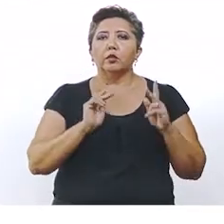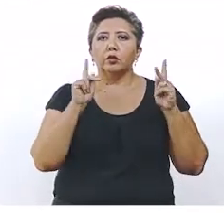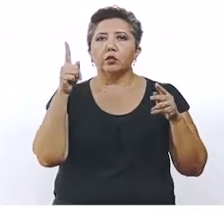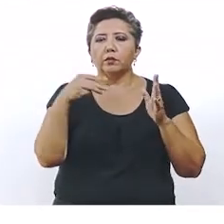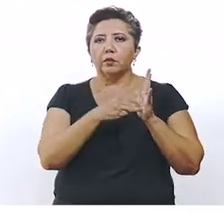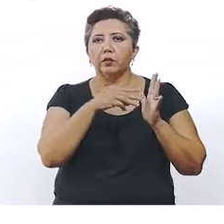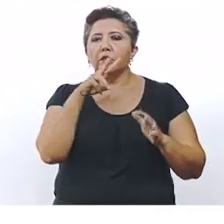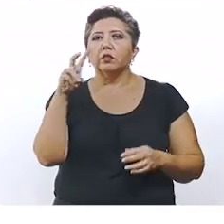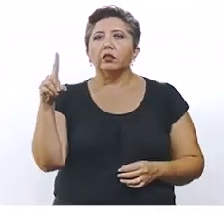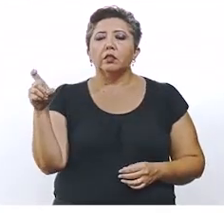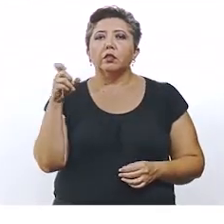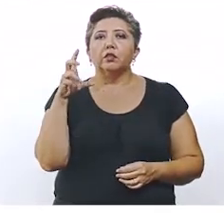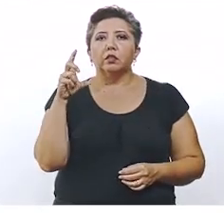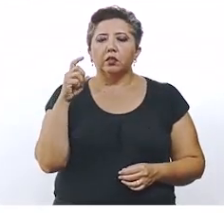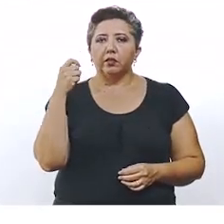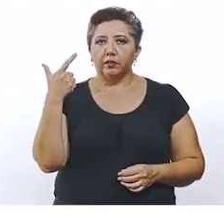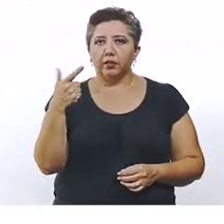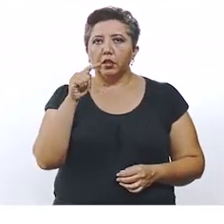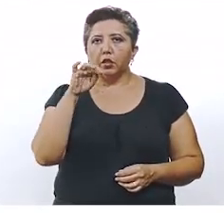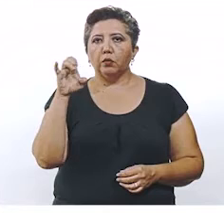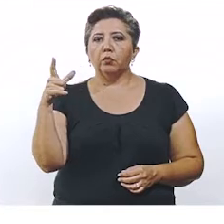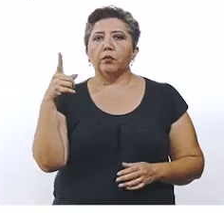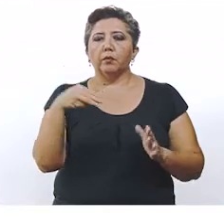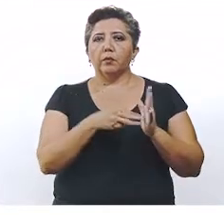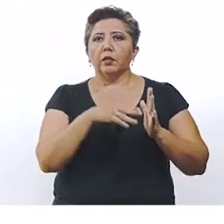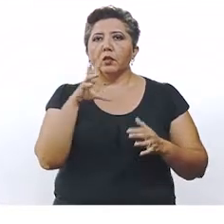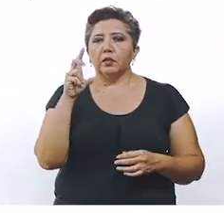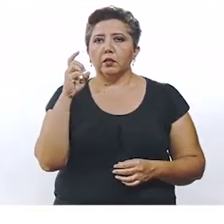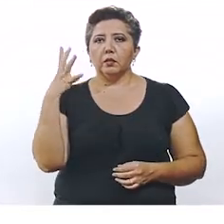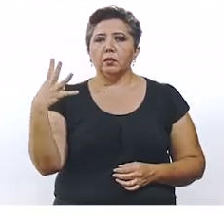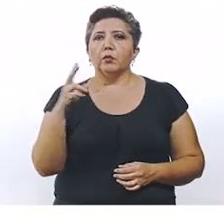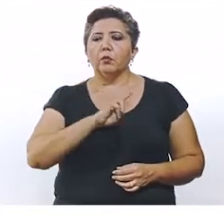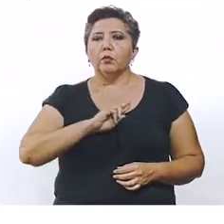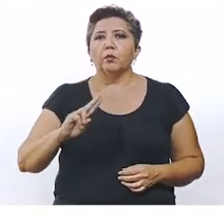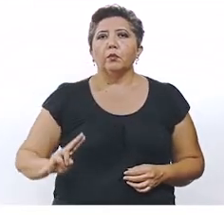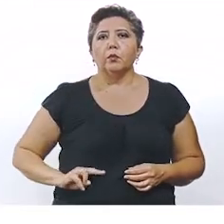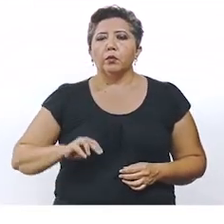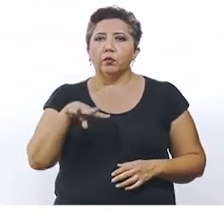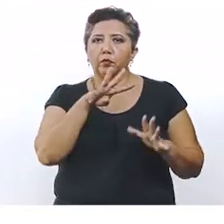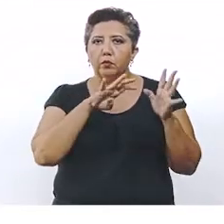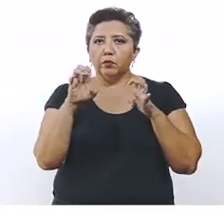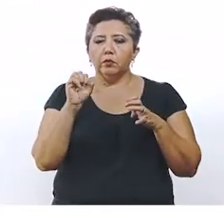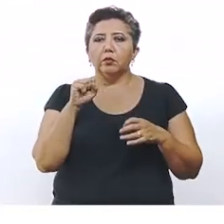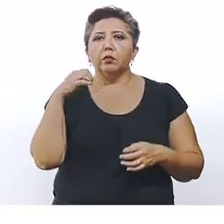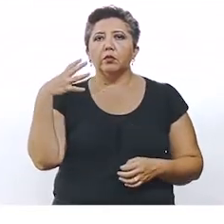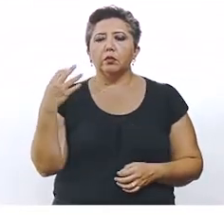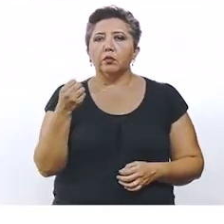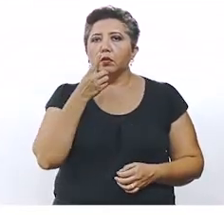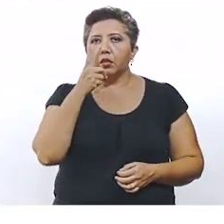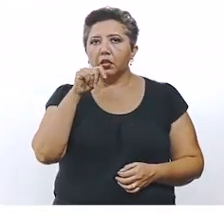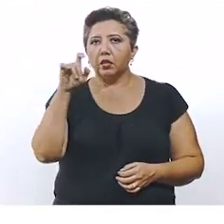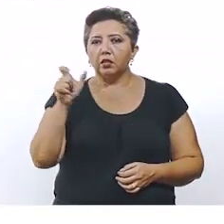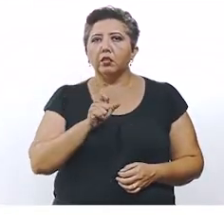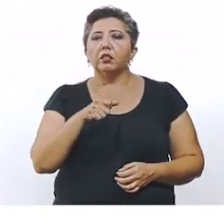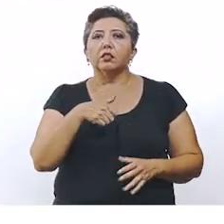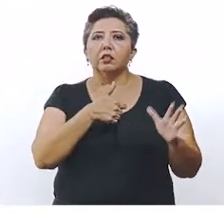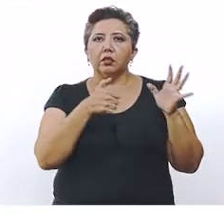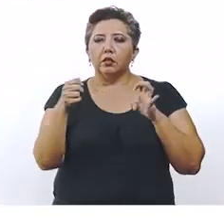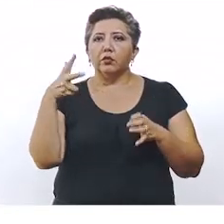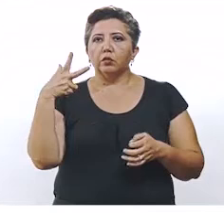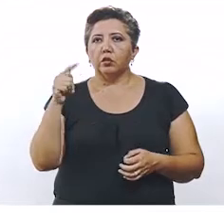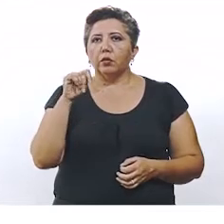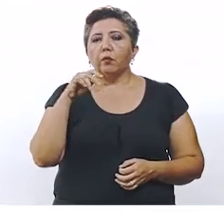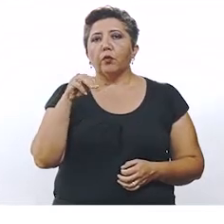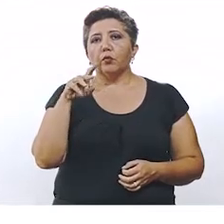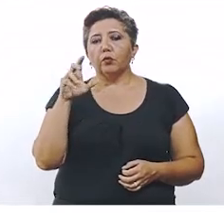Progreso 1.137, Ticul 1.034, Humán 969, Tecash 608,